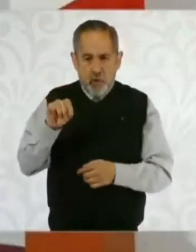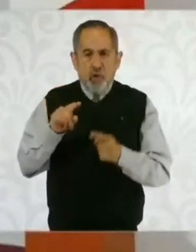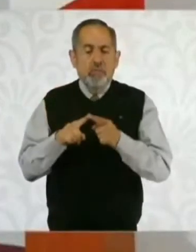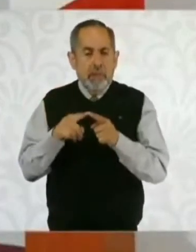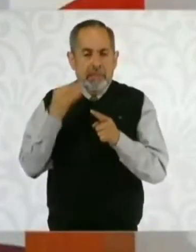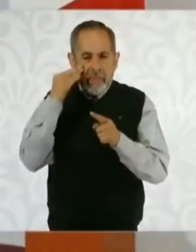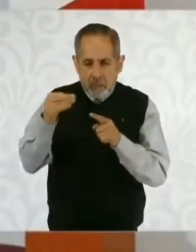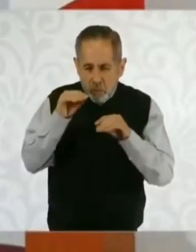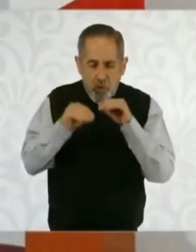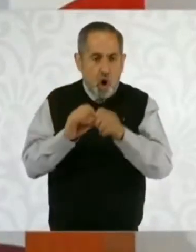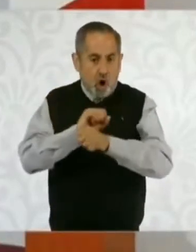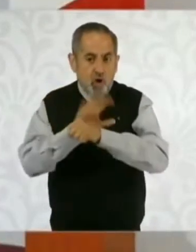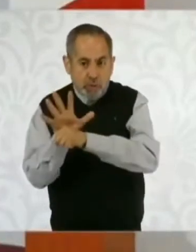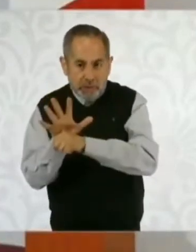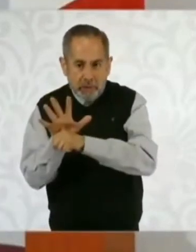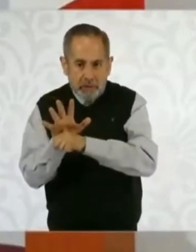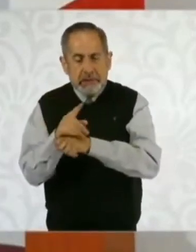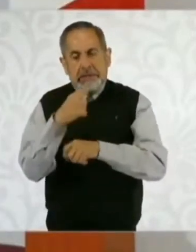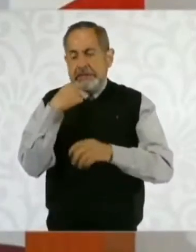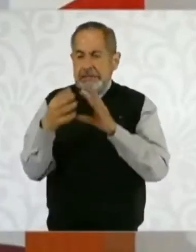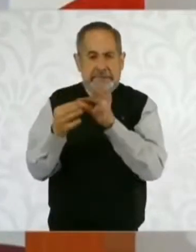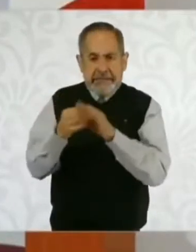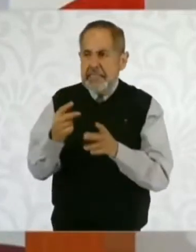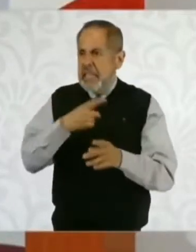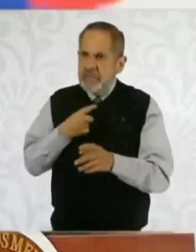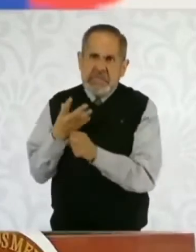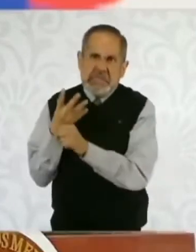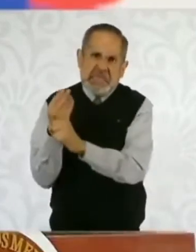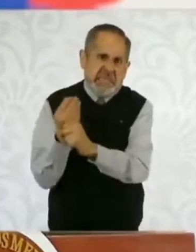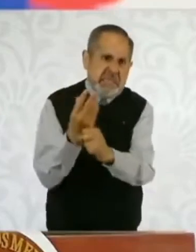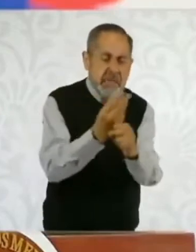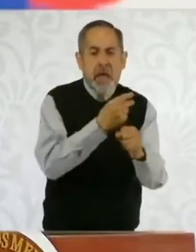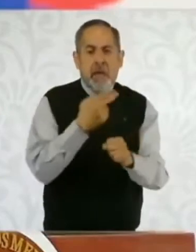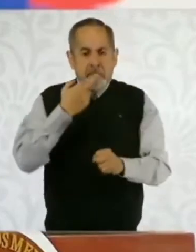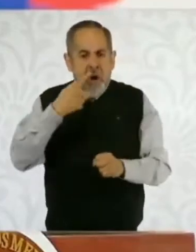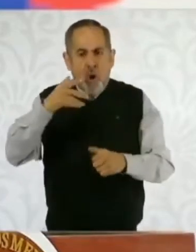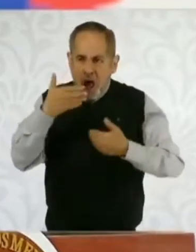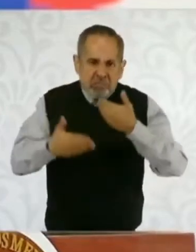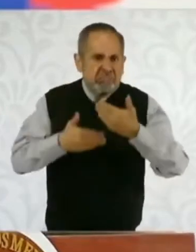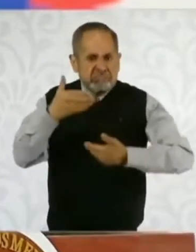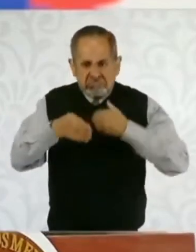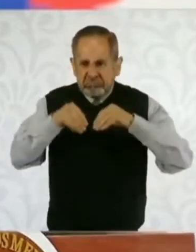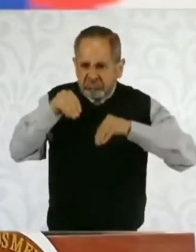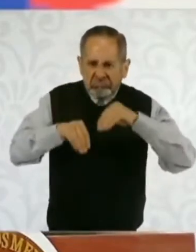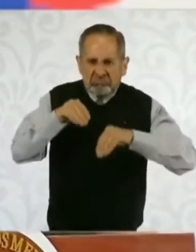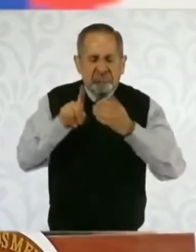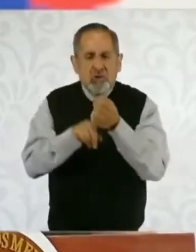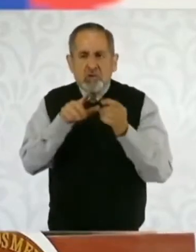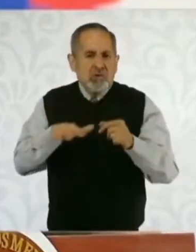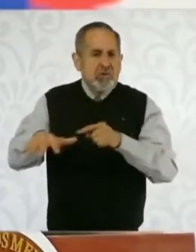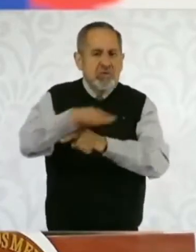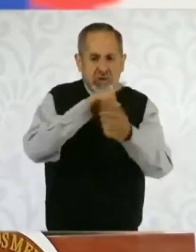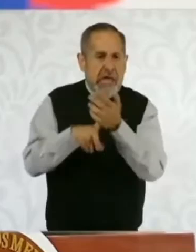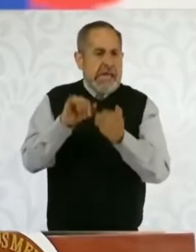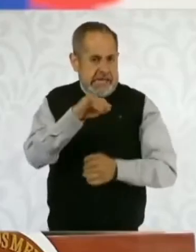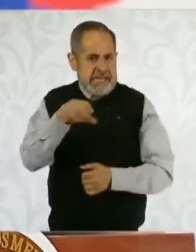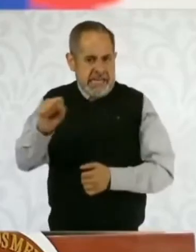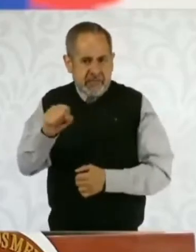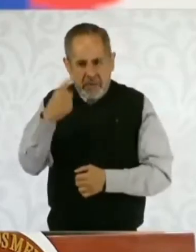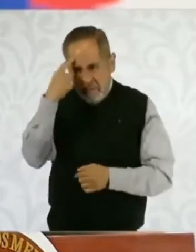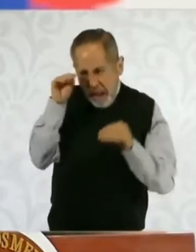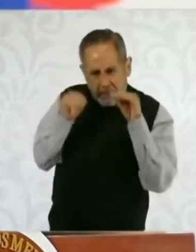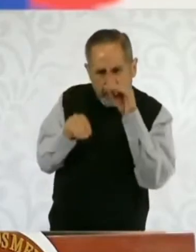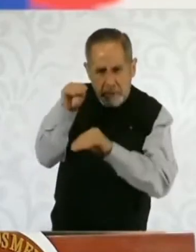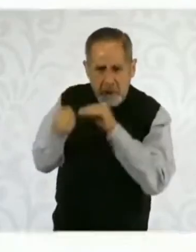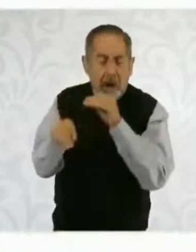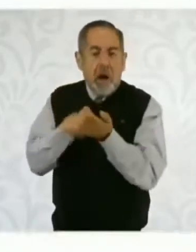todo en la etapa de COVID, hubo una indicación de mejorar y de equipar las instalaciones del IMSS, los hospitales